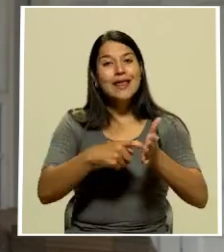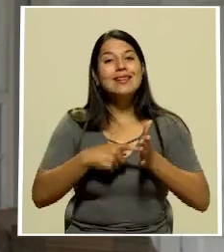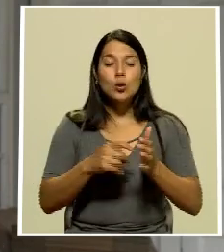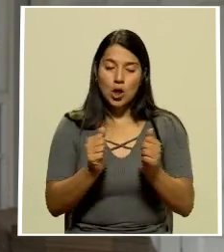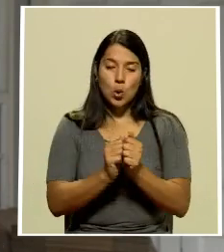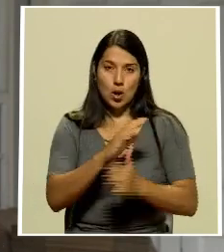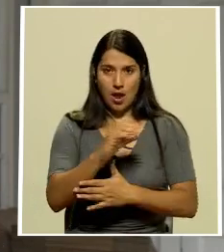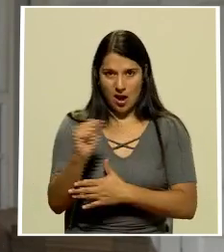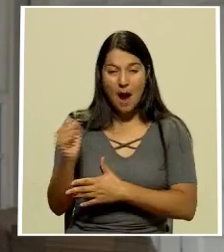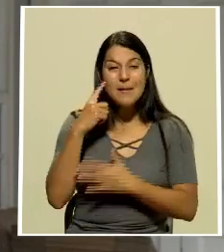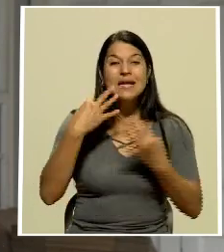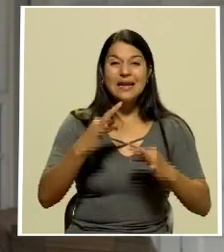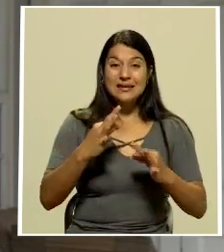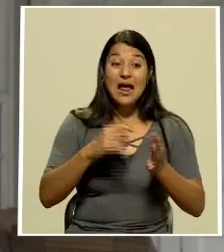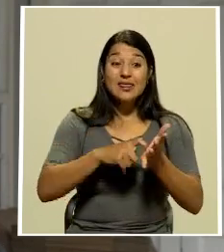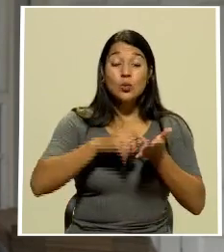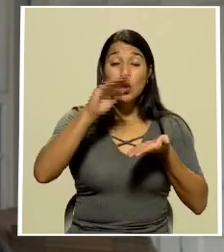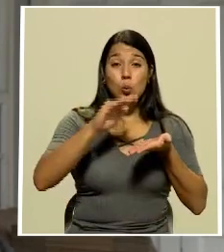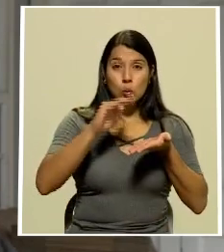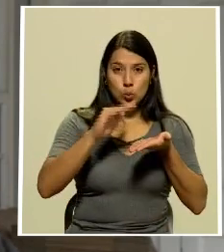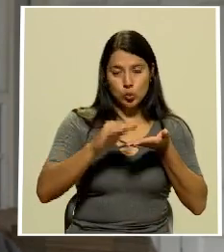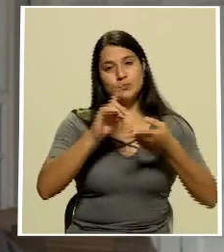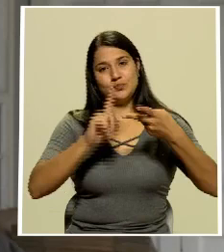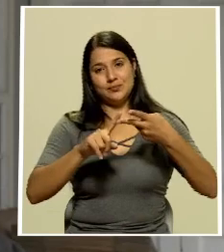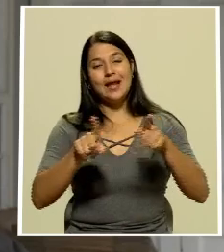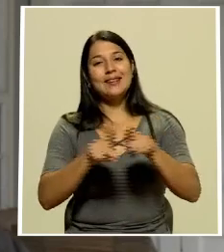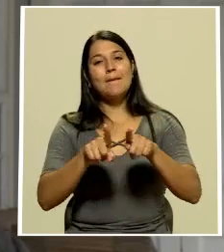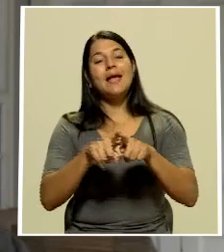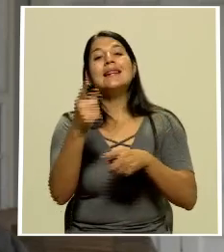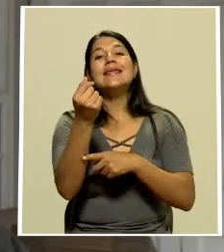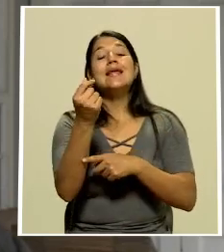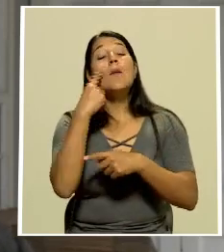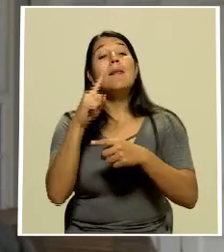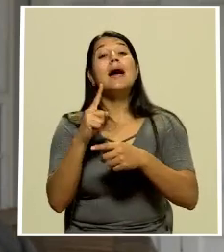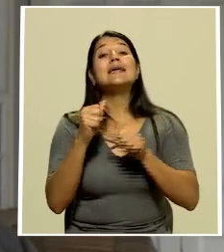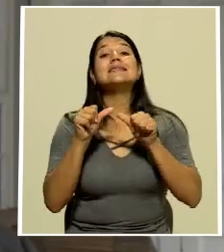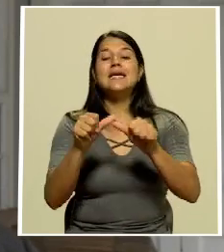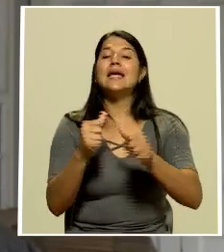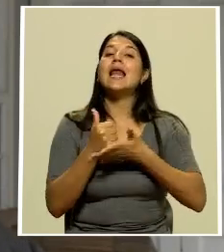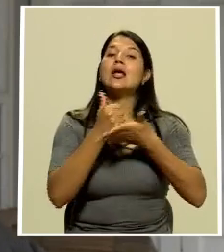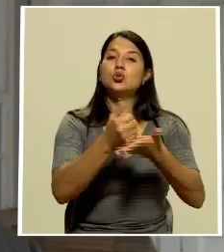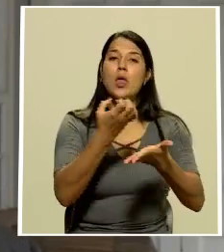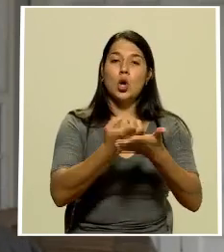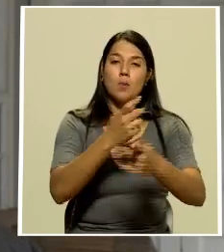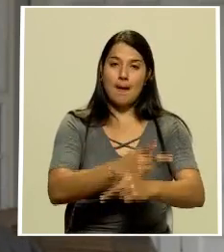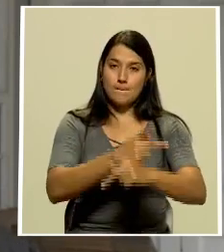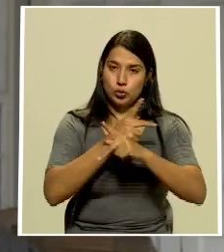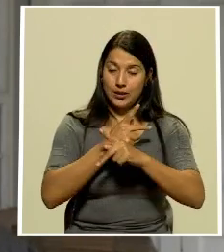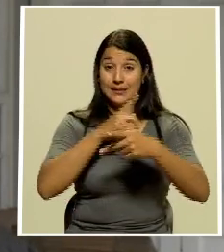ley Proteger, que es ingresos para dar subsidio temporal por desempleo.